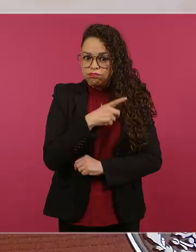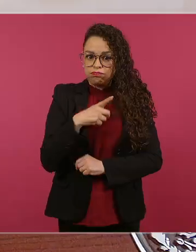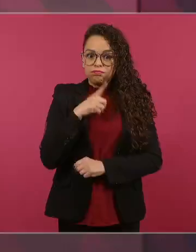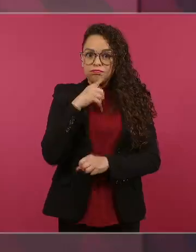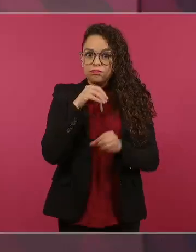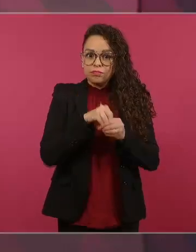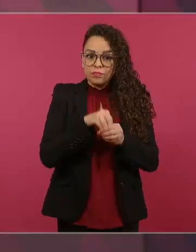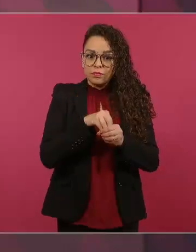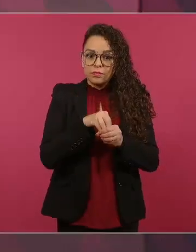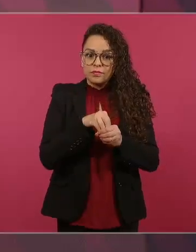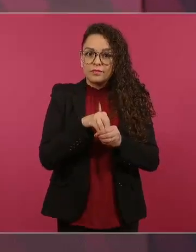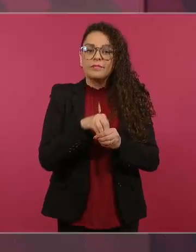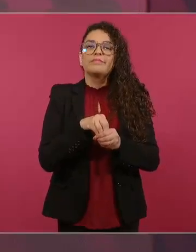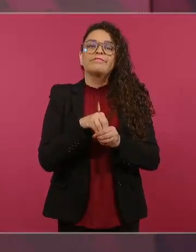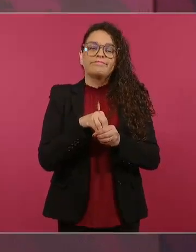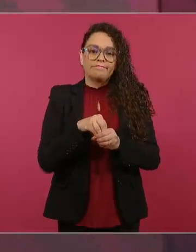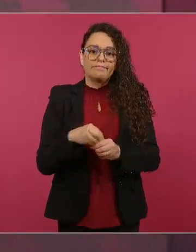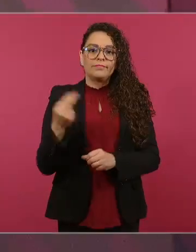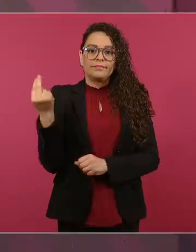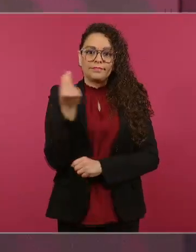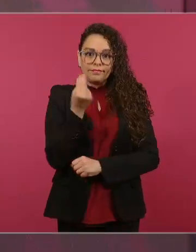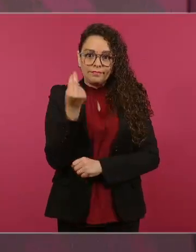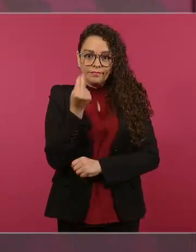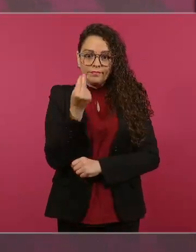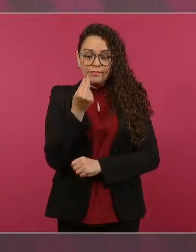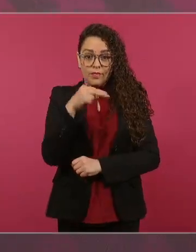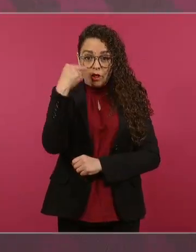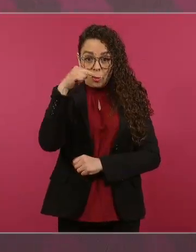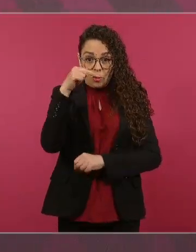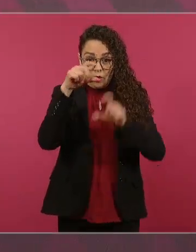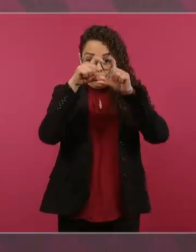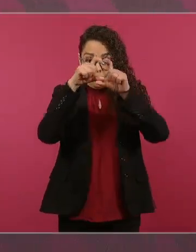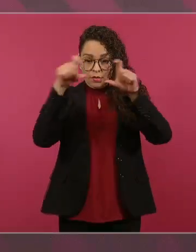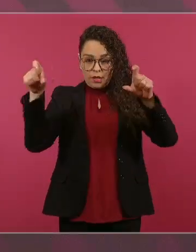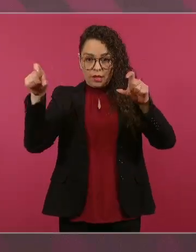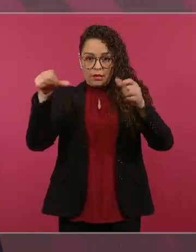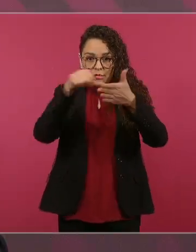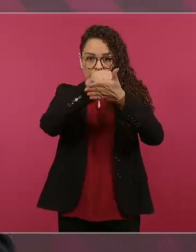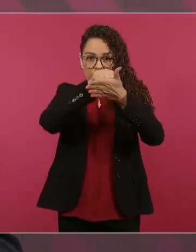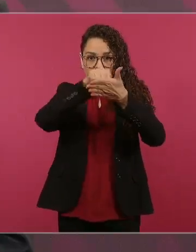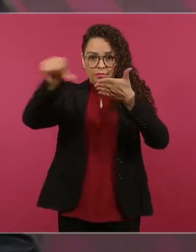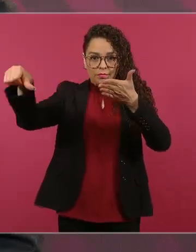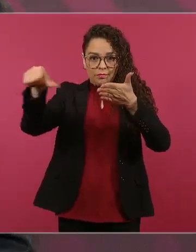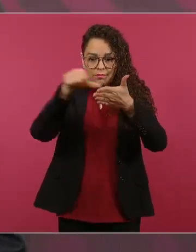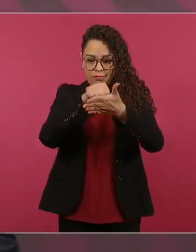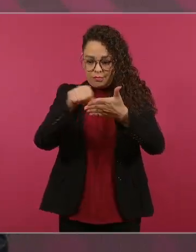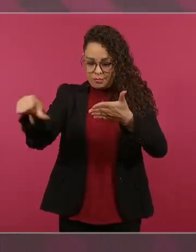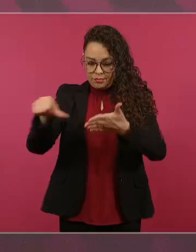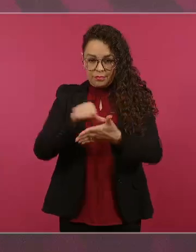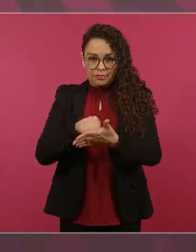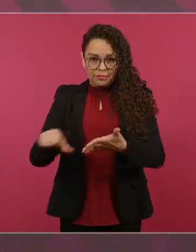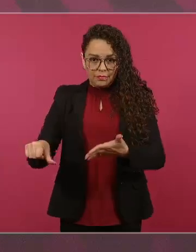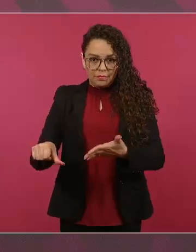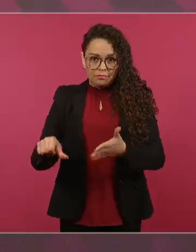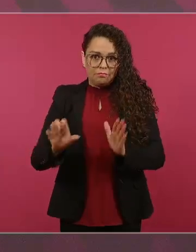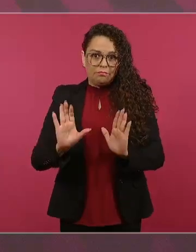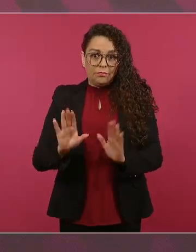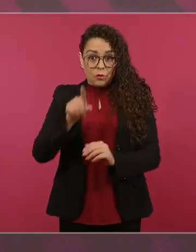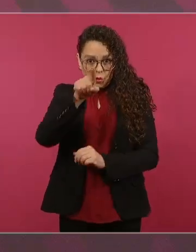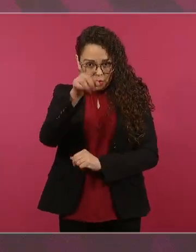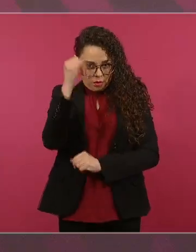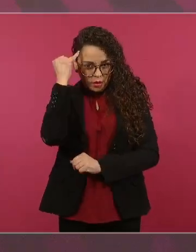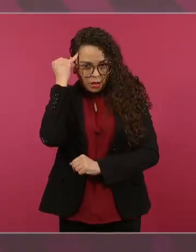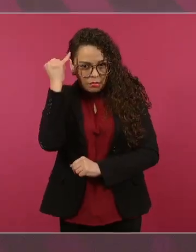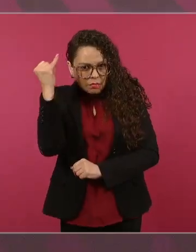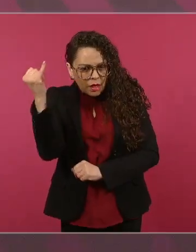testar, tienes que tachar nombres. Imagínense, subo un expediente como